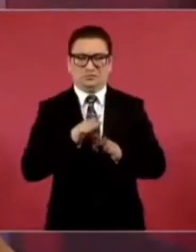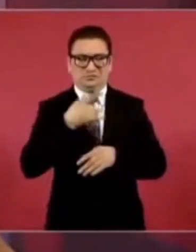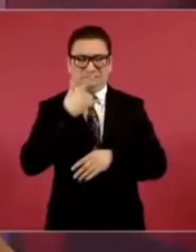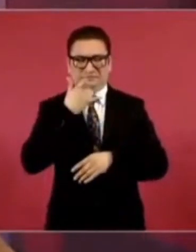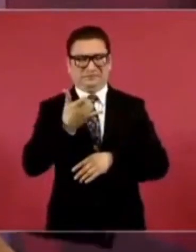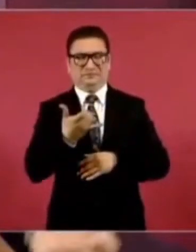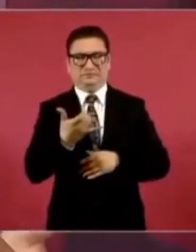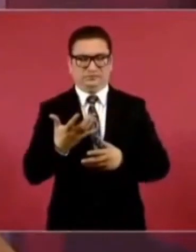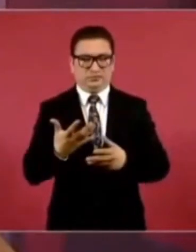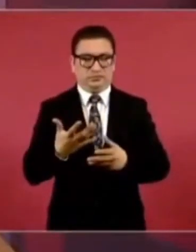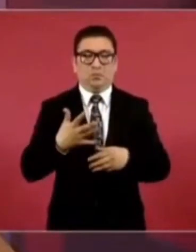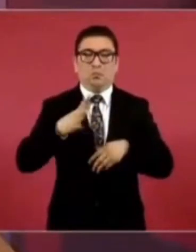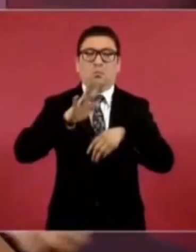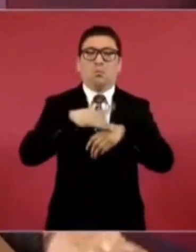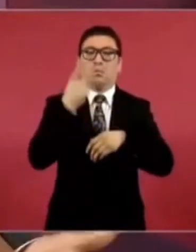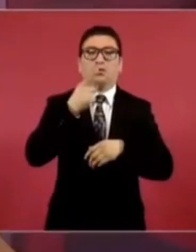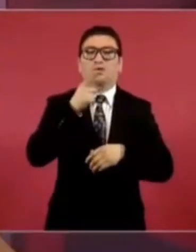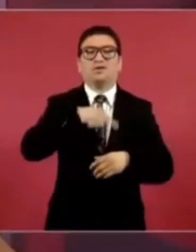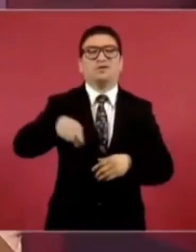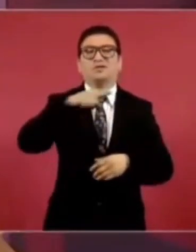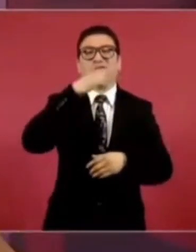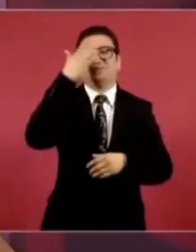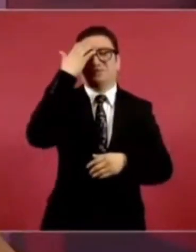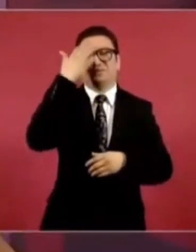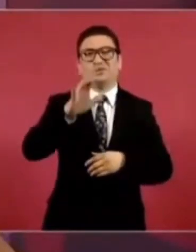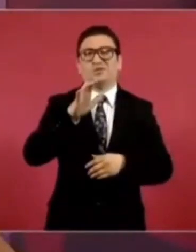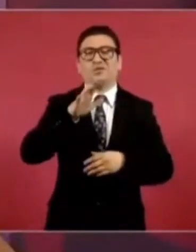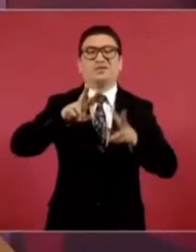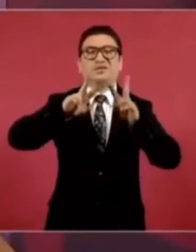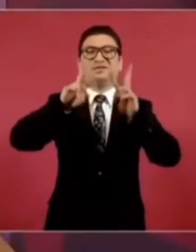Porque no conocen al pueblo y además piensan